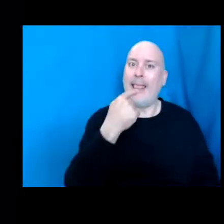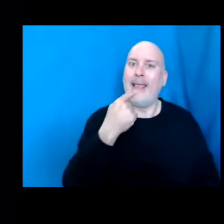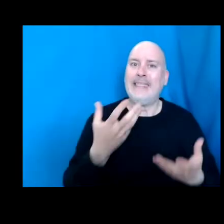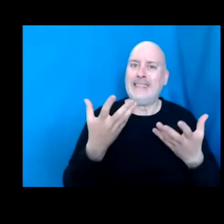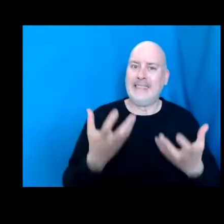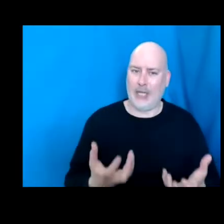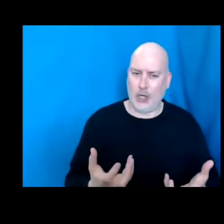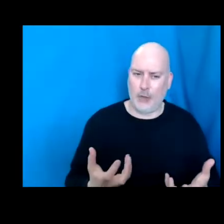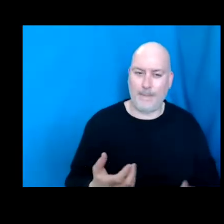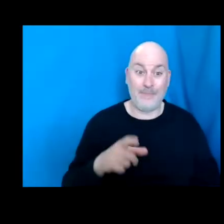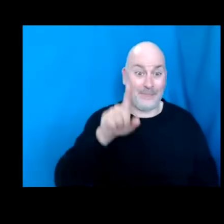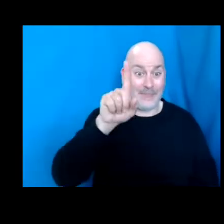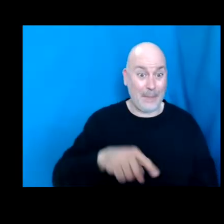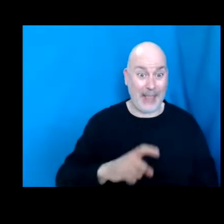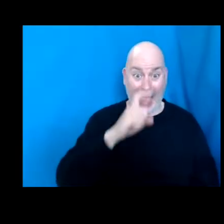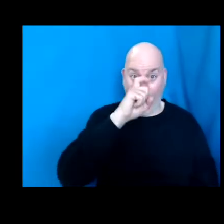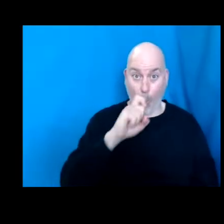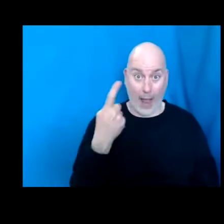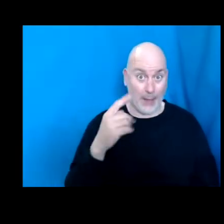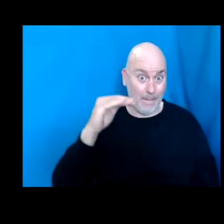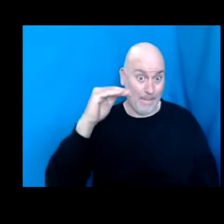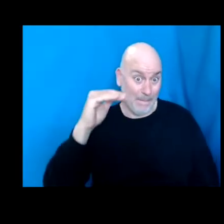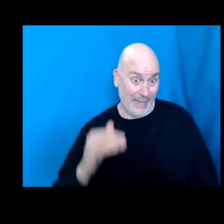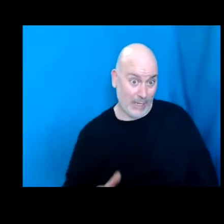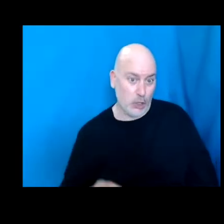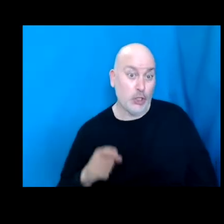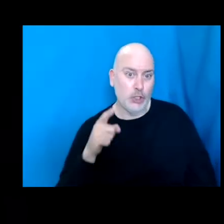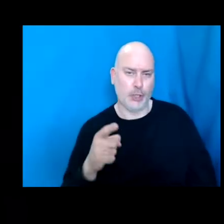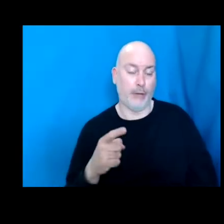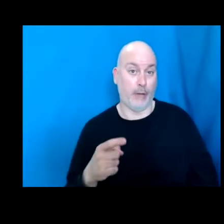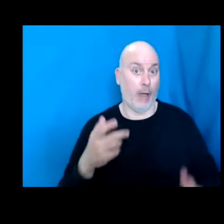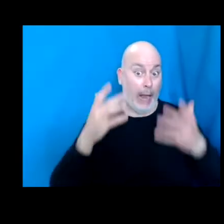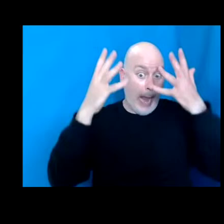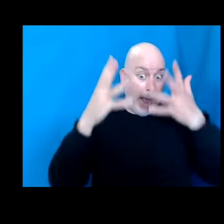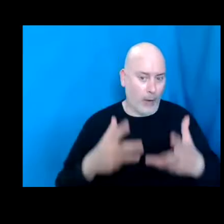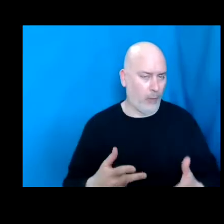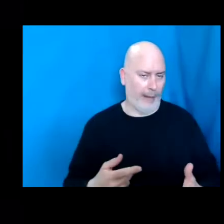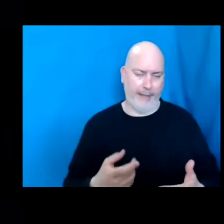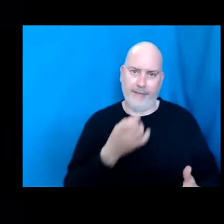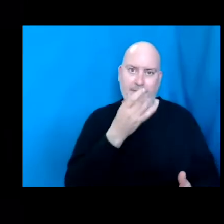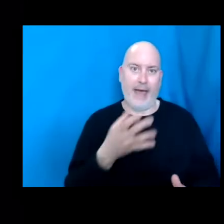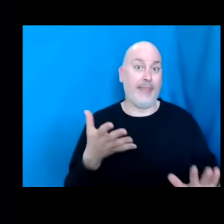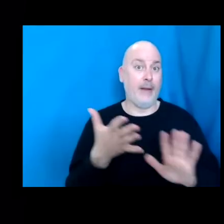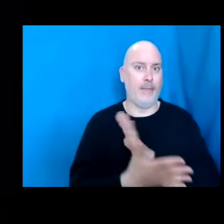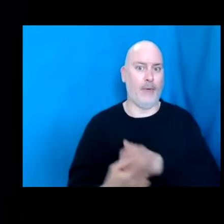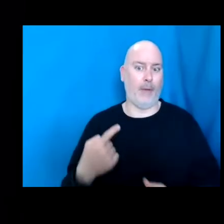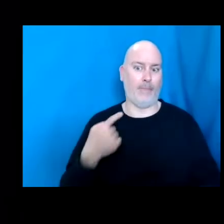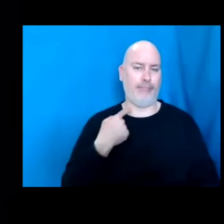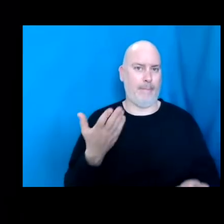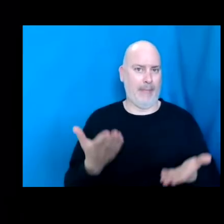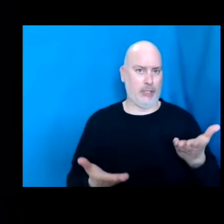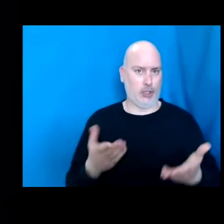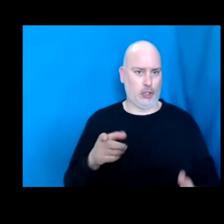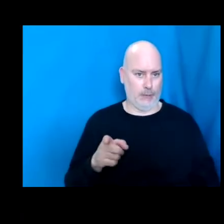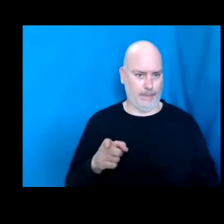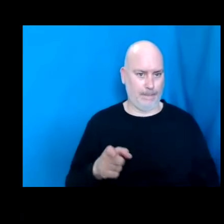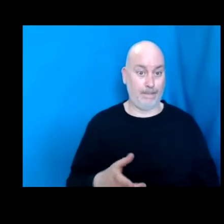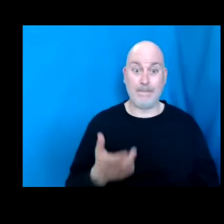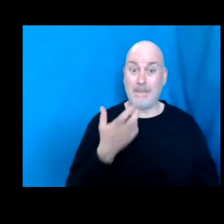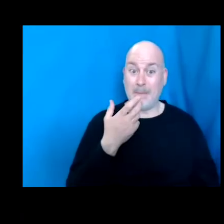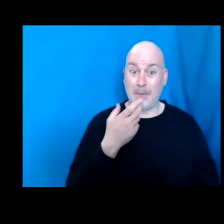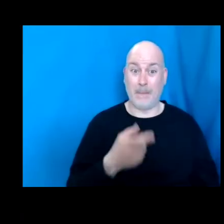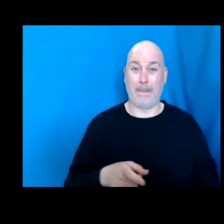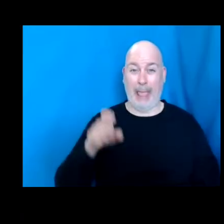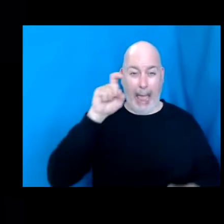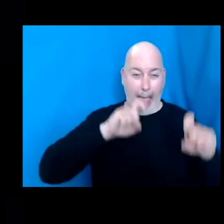de 1 año, sobre todo, vamos a poderlo calcular según la pérdida de peso. Si el niño llora